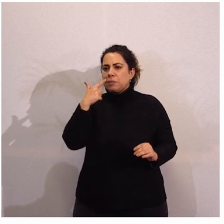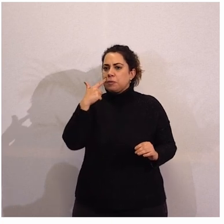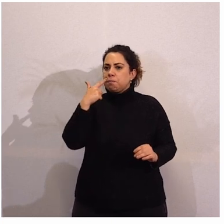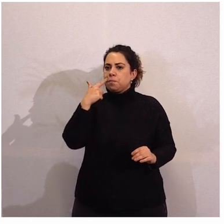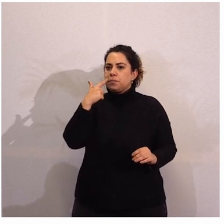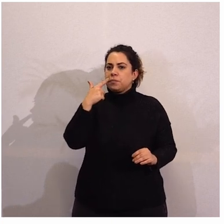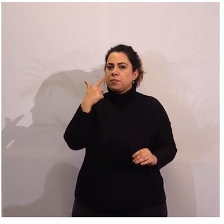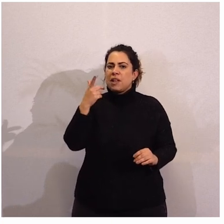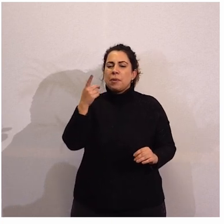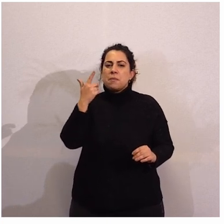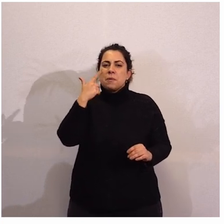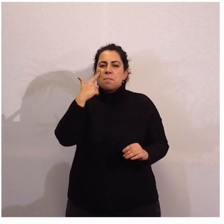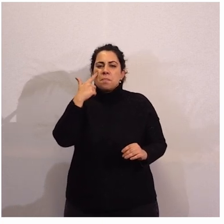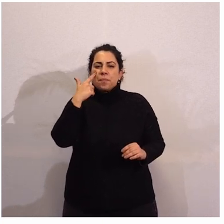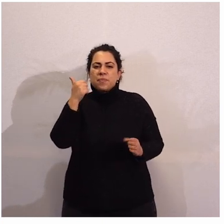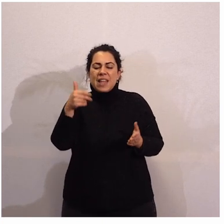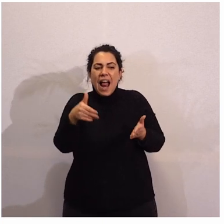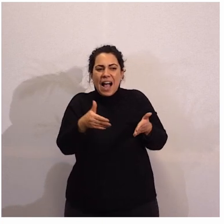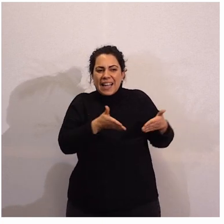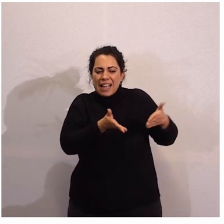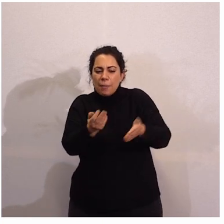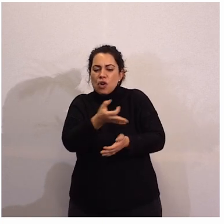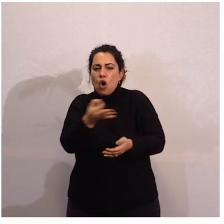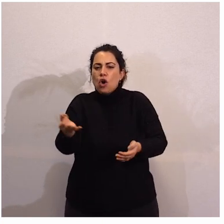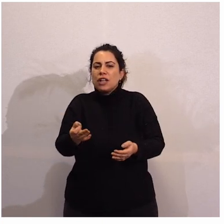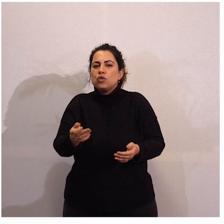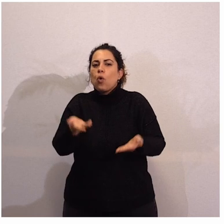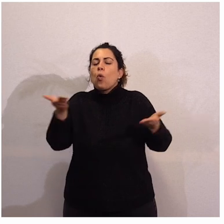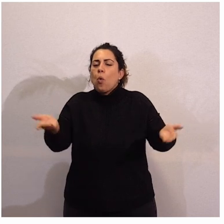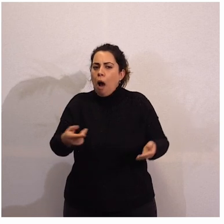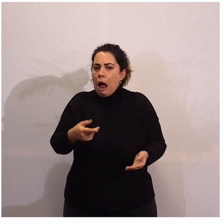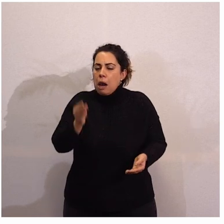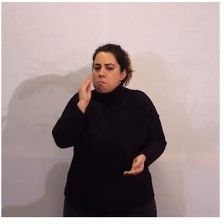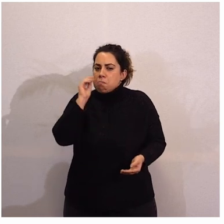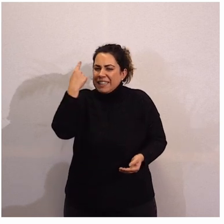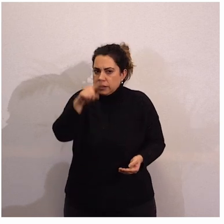por dónde está el camino más correcto, por dónde está la salida.